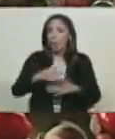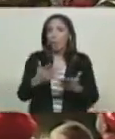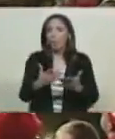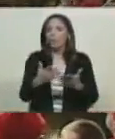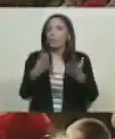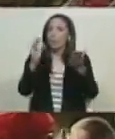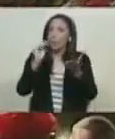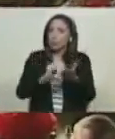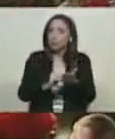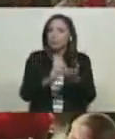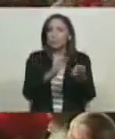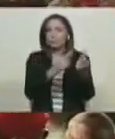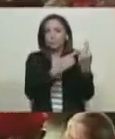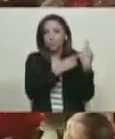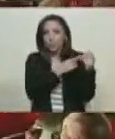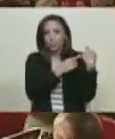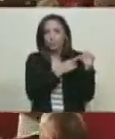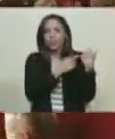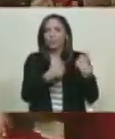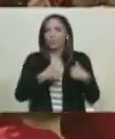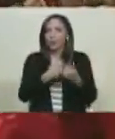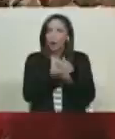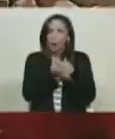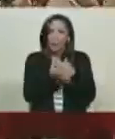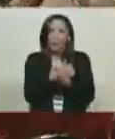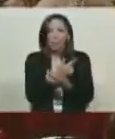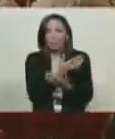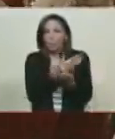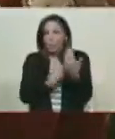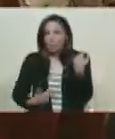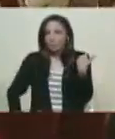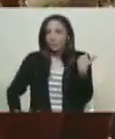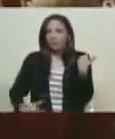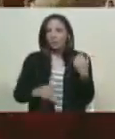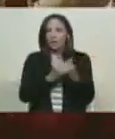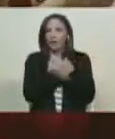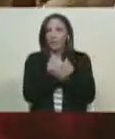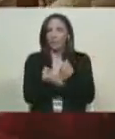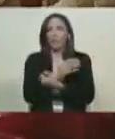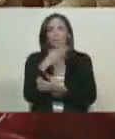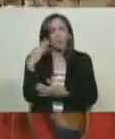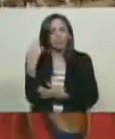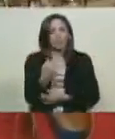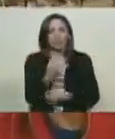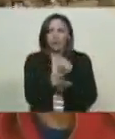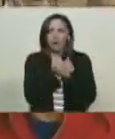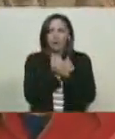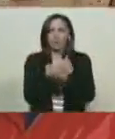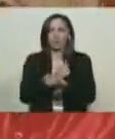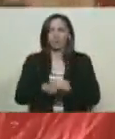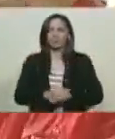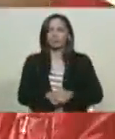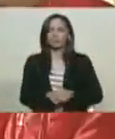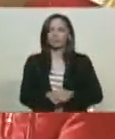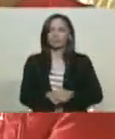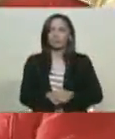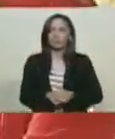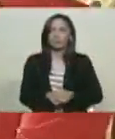esta responsabilidad que la hago con amor. Que la hago con sinceridad. Que la